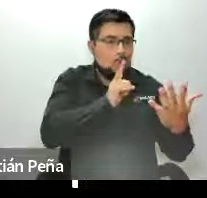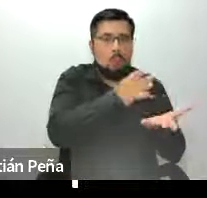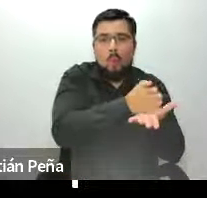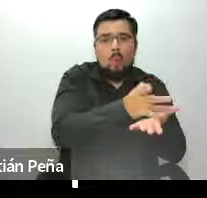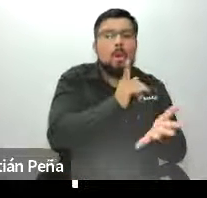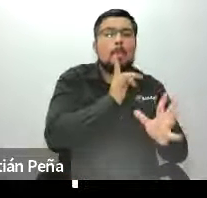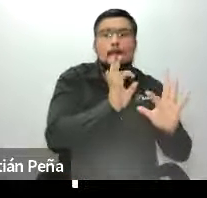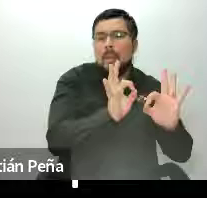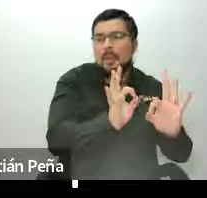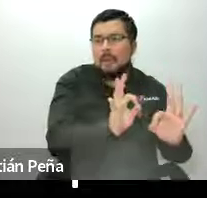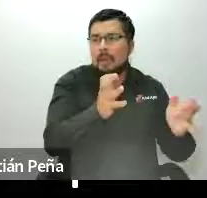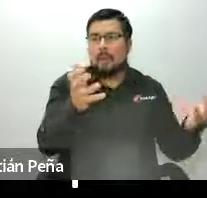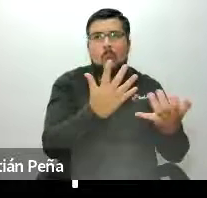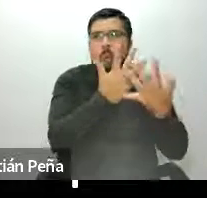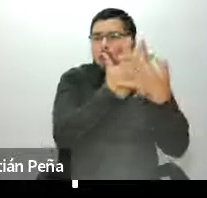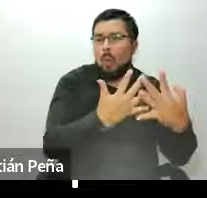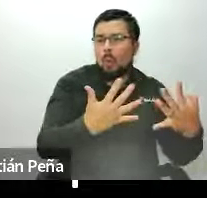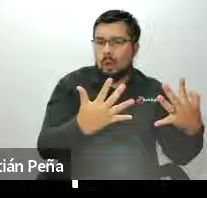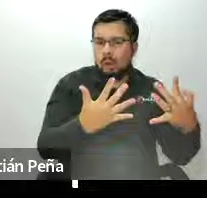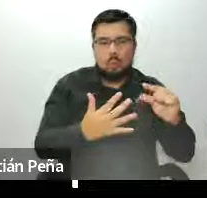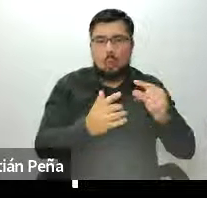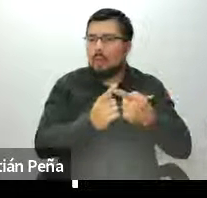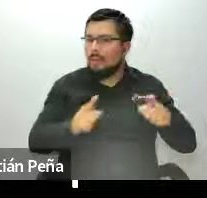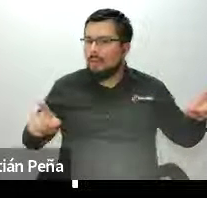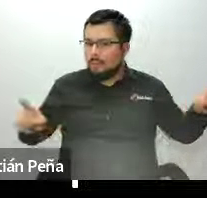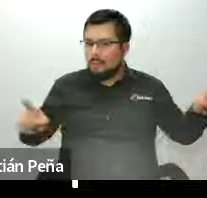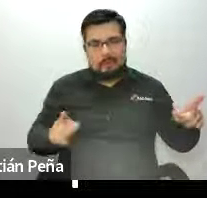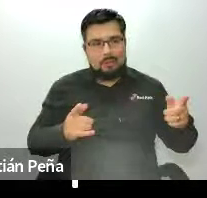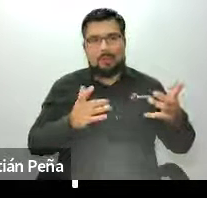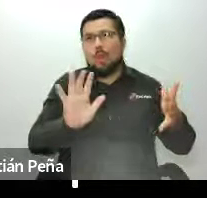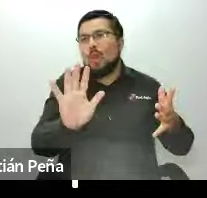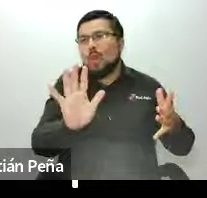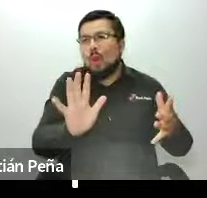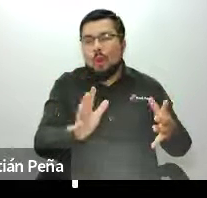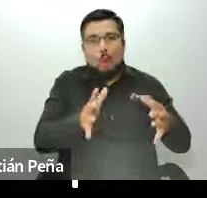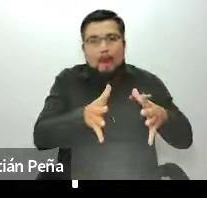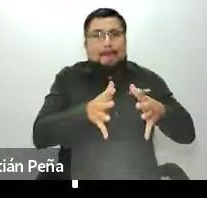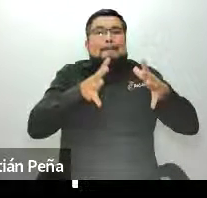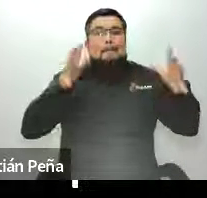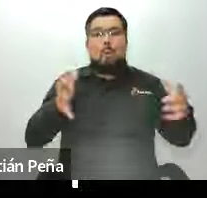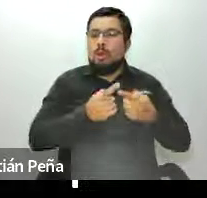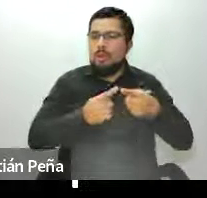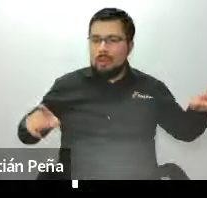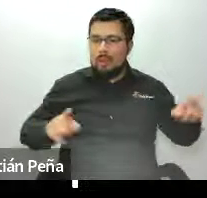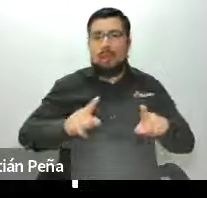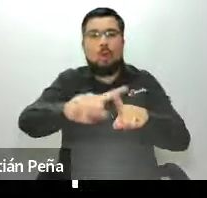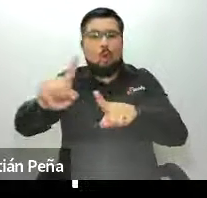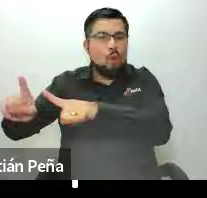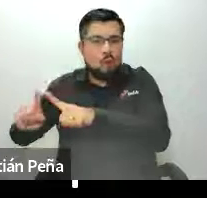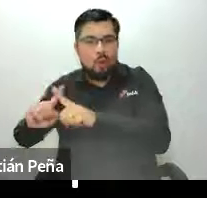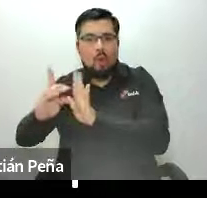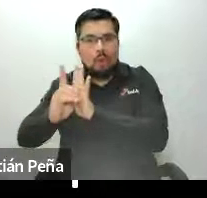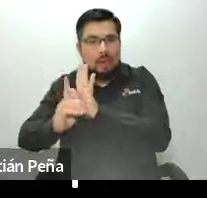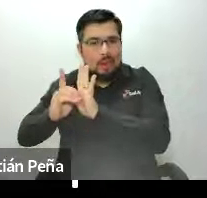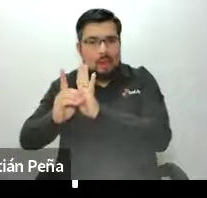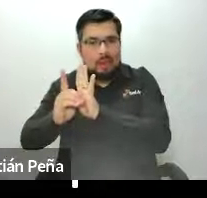un currículum un poco distinto, no un poco, bastante distinto, con otro tipo de decretos curriculares, a implementar el currículum